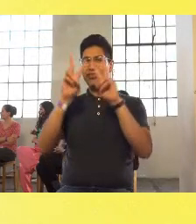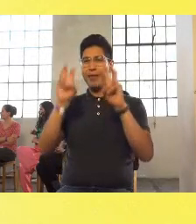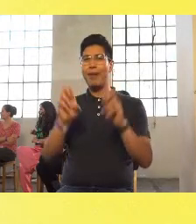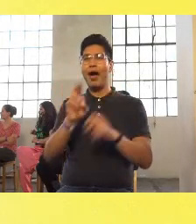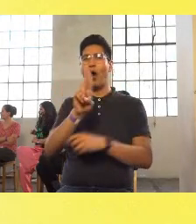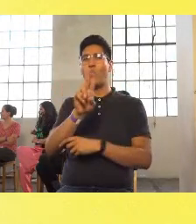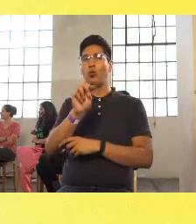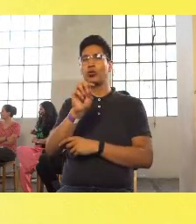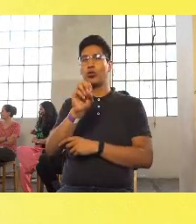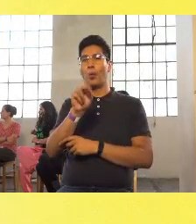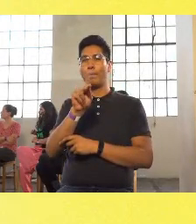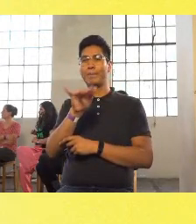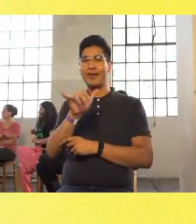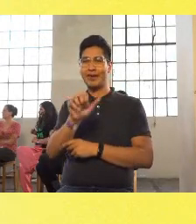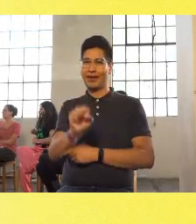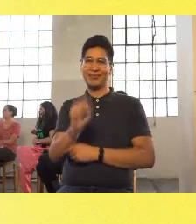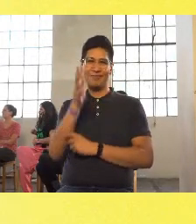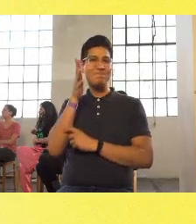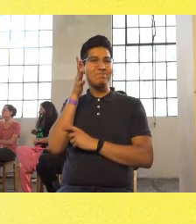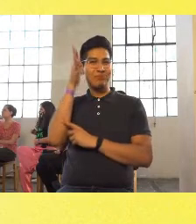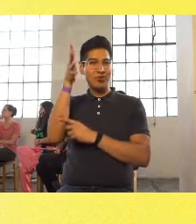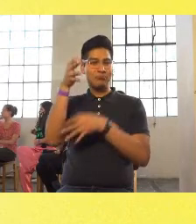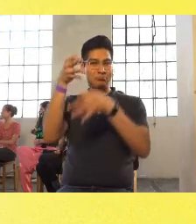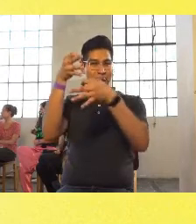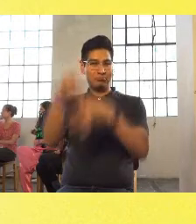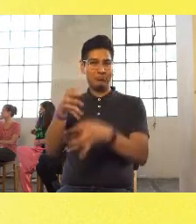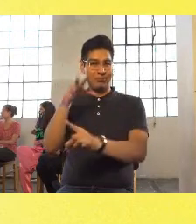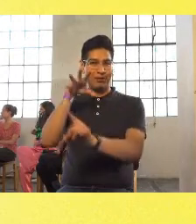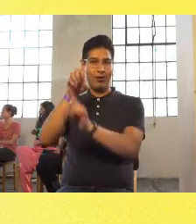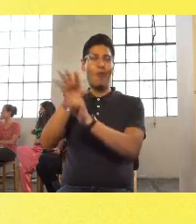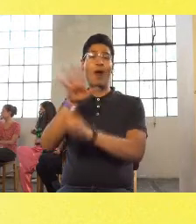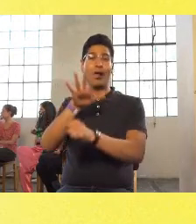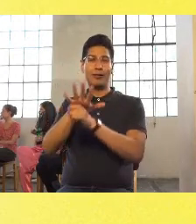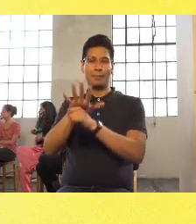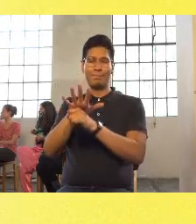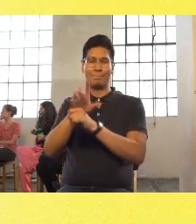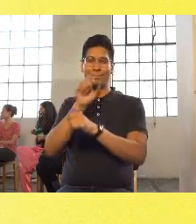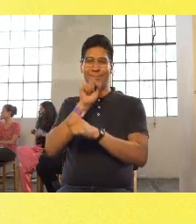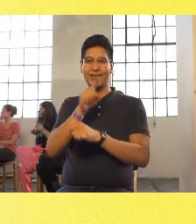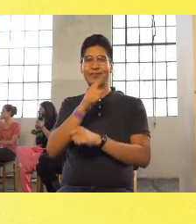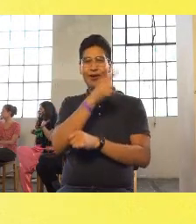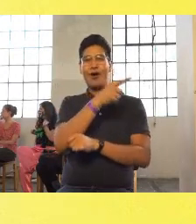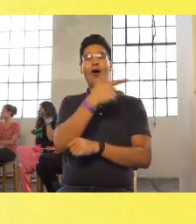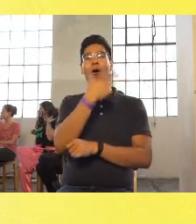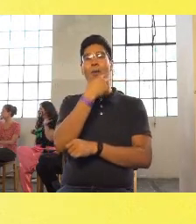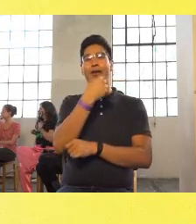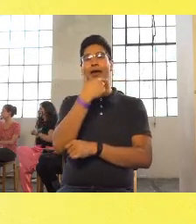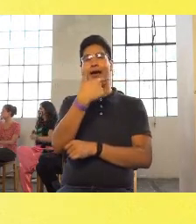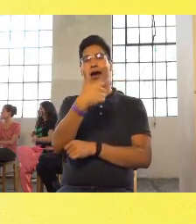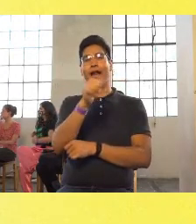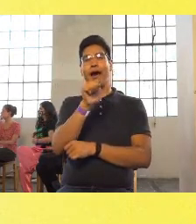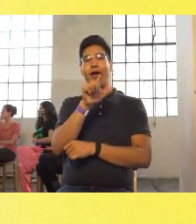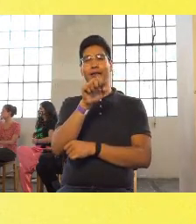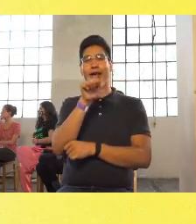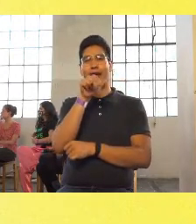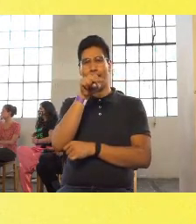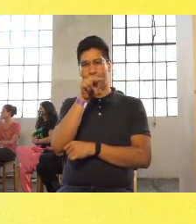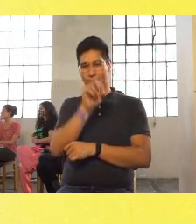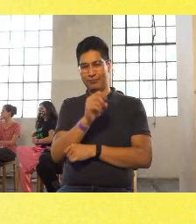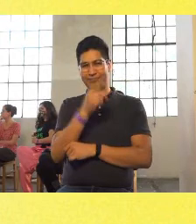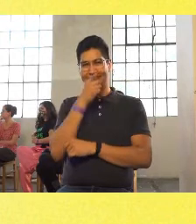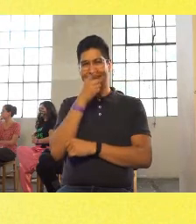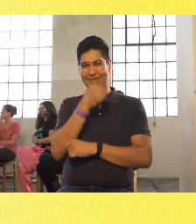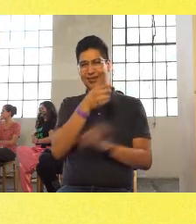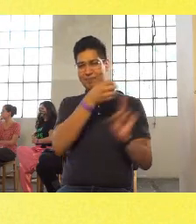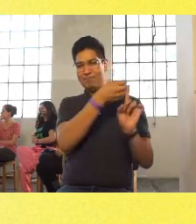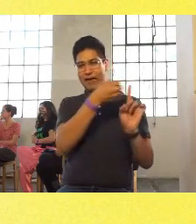en eso, porque una de las que entrevistamos, como nos hablaba de una frasecita de Galeano, que hablaba de las utopías, ¿no? De que son inalcanzables porque pues caminas y